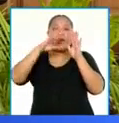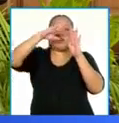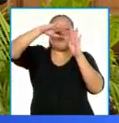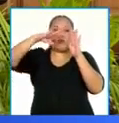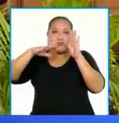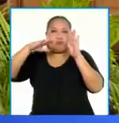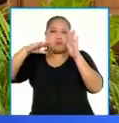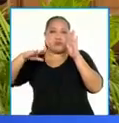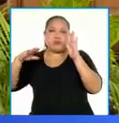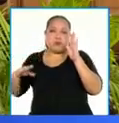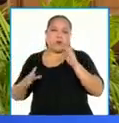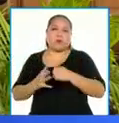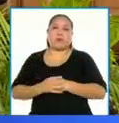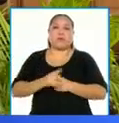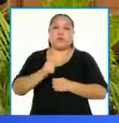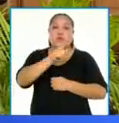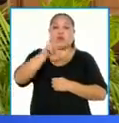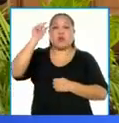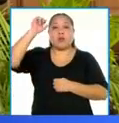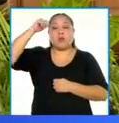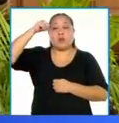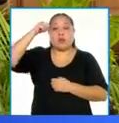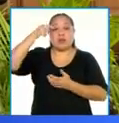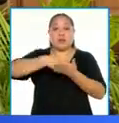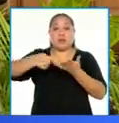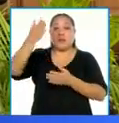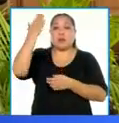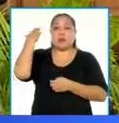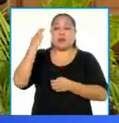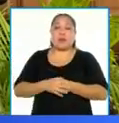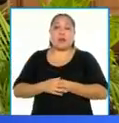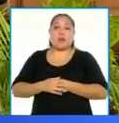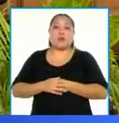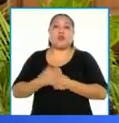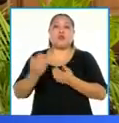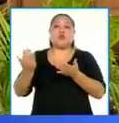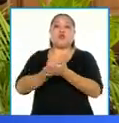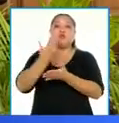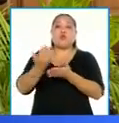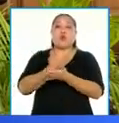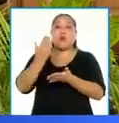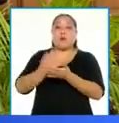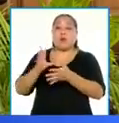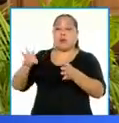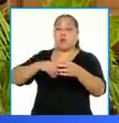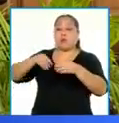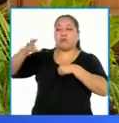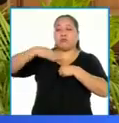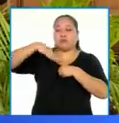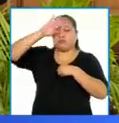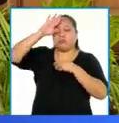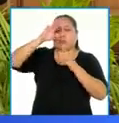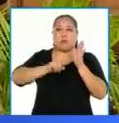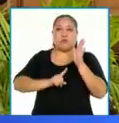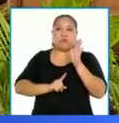casos. Como ustedes recordarán, hasta la semana anterior, la cantidad de nuevos casos era un incremento